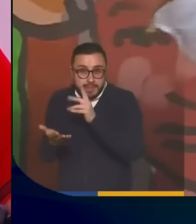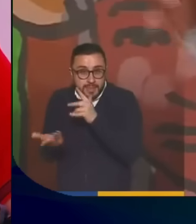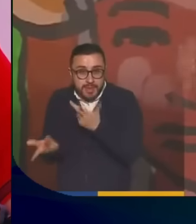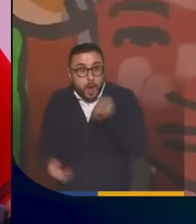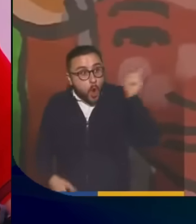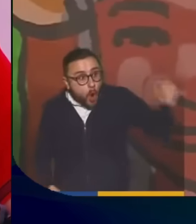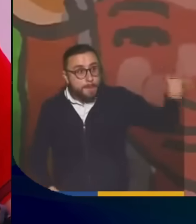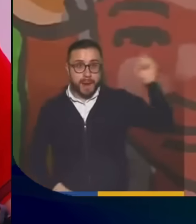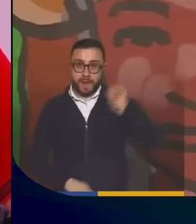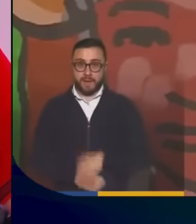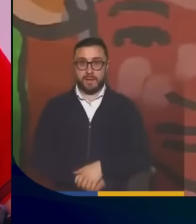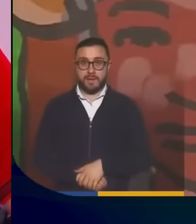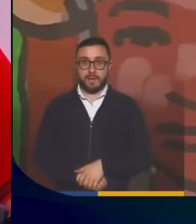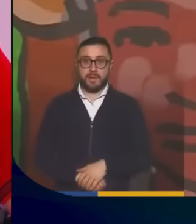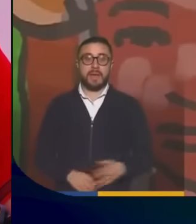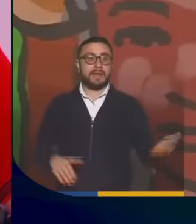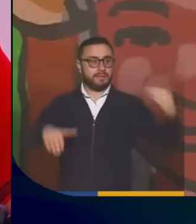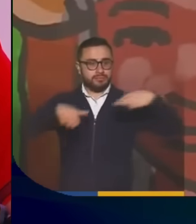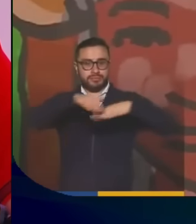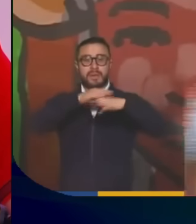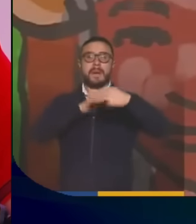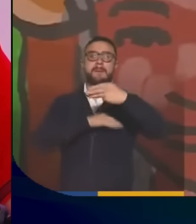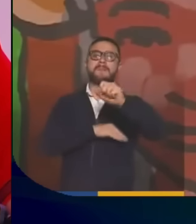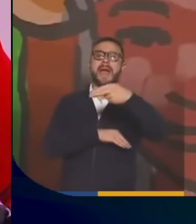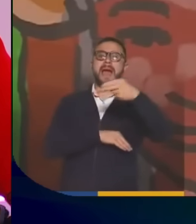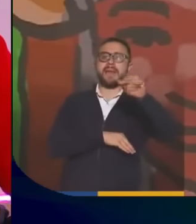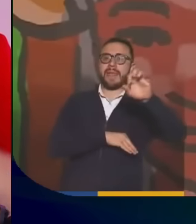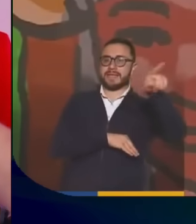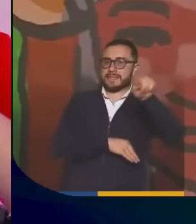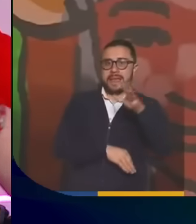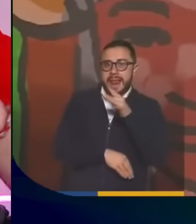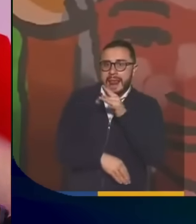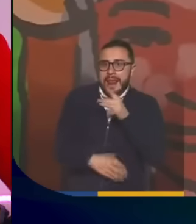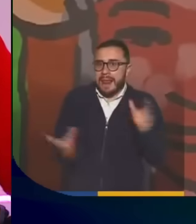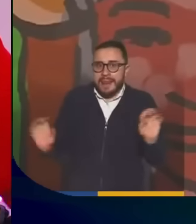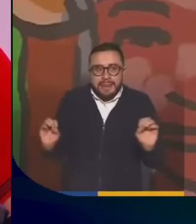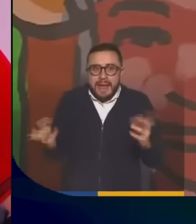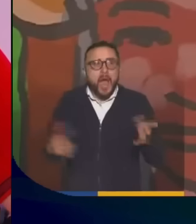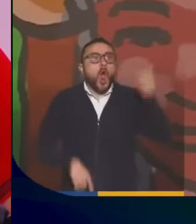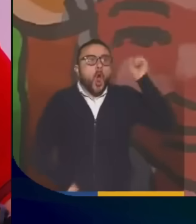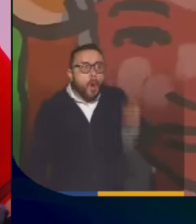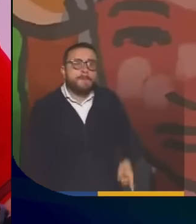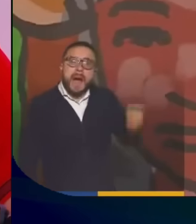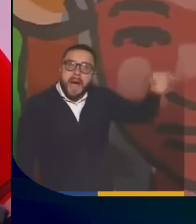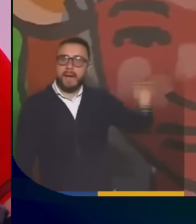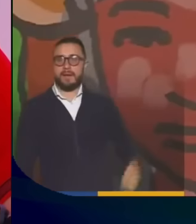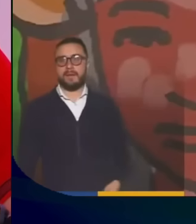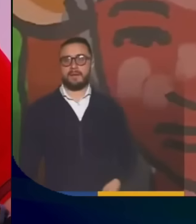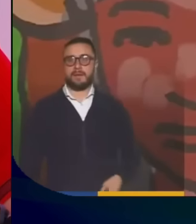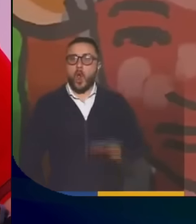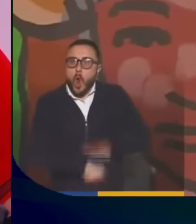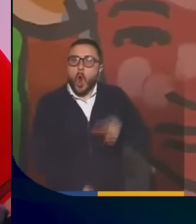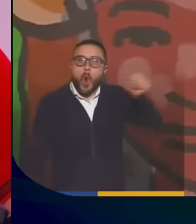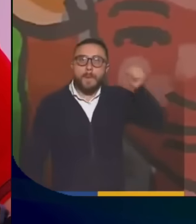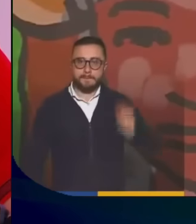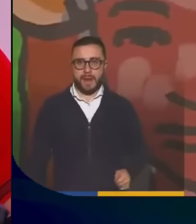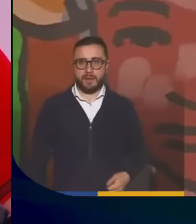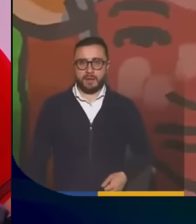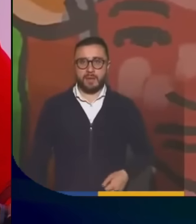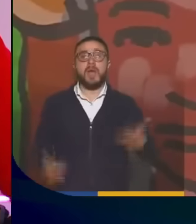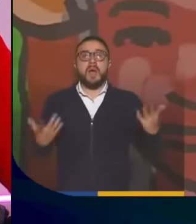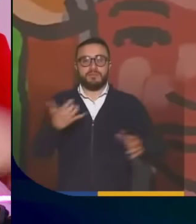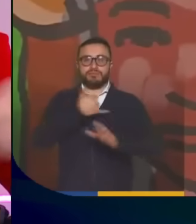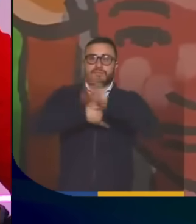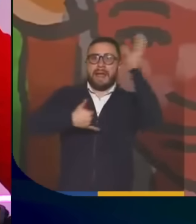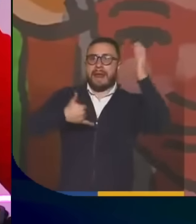hay alcantarillado en Mahates. Y si hacemos el listado, prácticamente todo el Caribe y buena